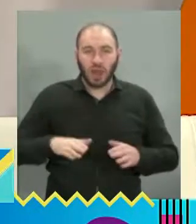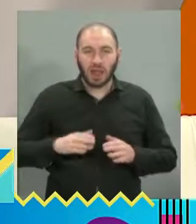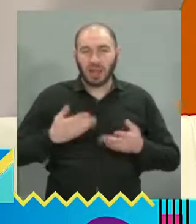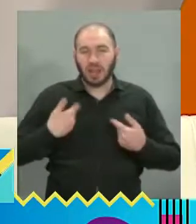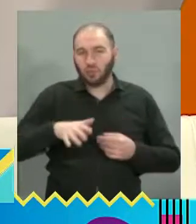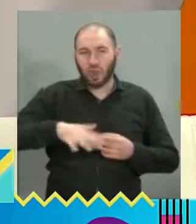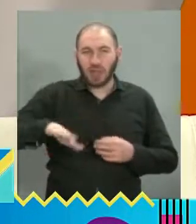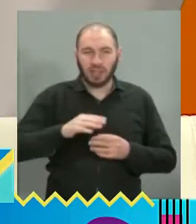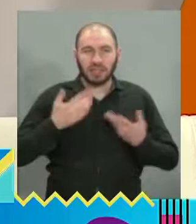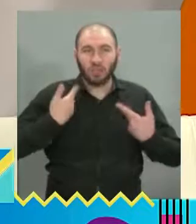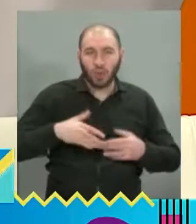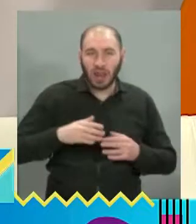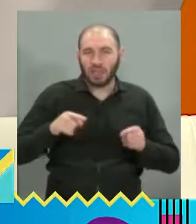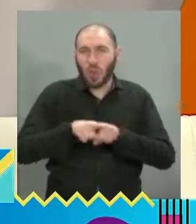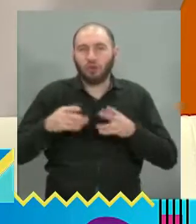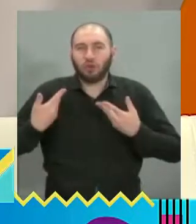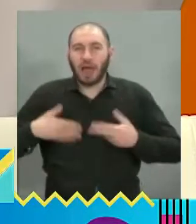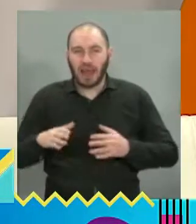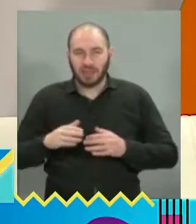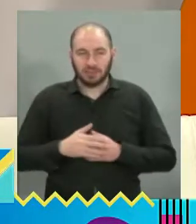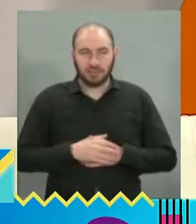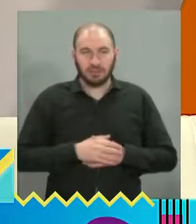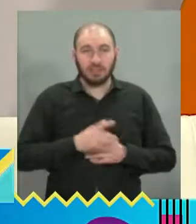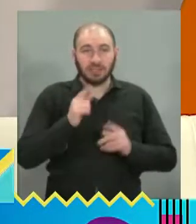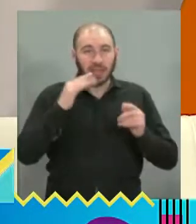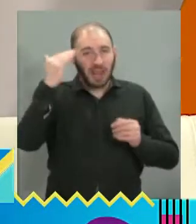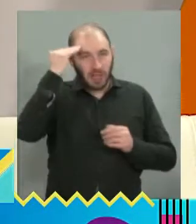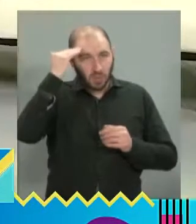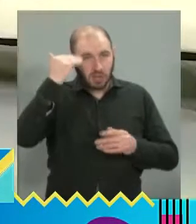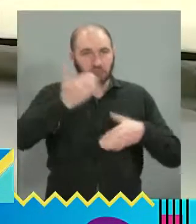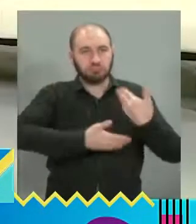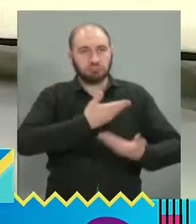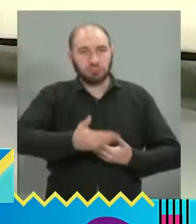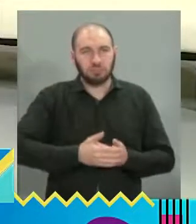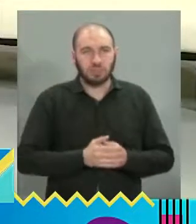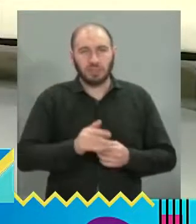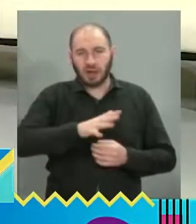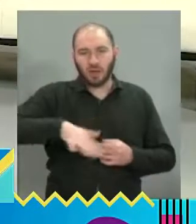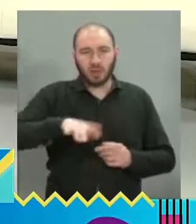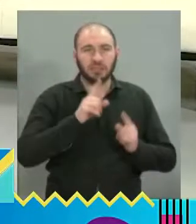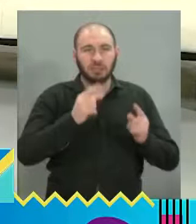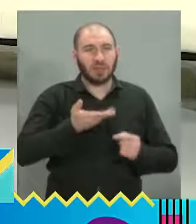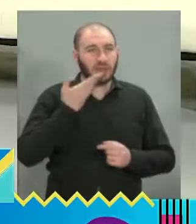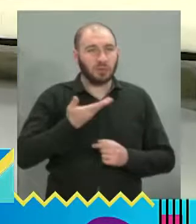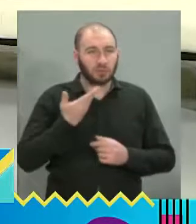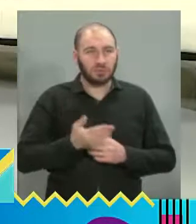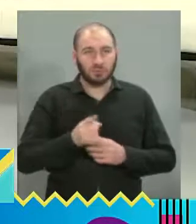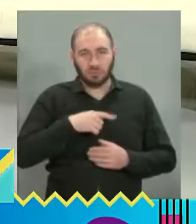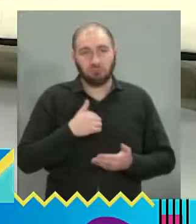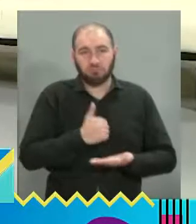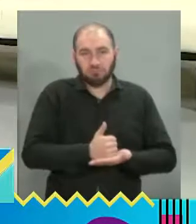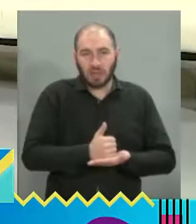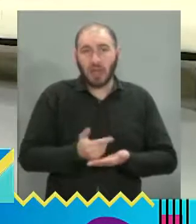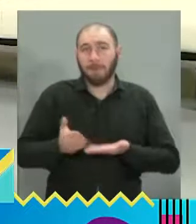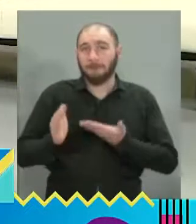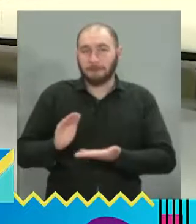naturaleza. Normal igual a natural también, hay un concepto. Y no hay que olvidarse que el lenguaje construye la realidad también del discurso en el que uno está. Entonces... Es la